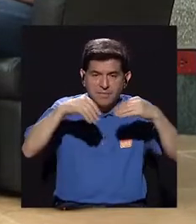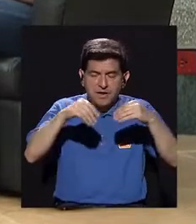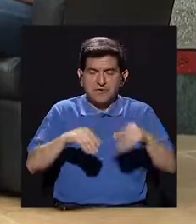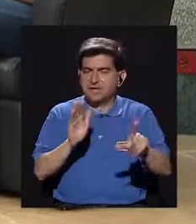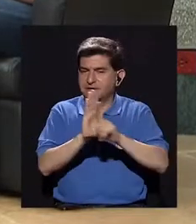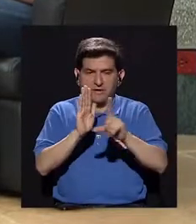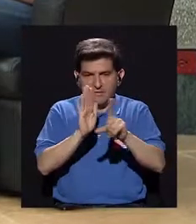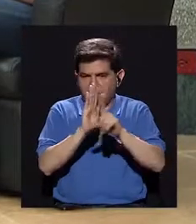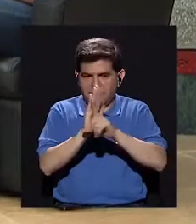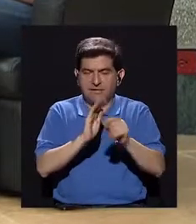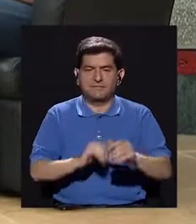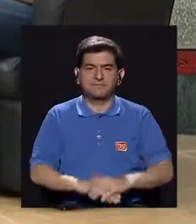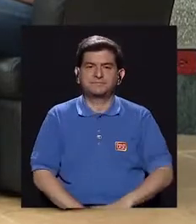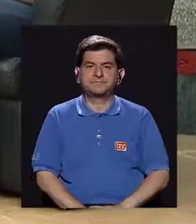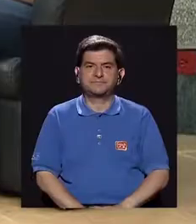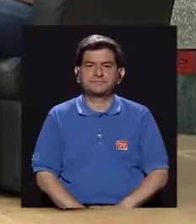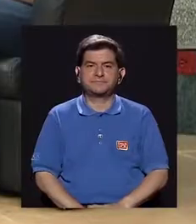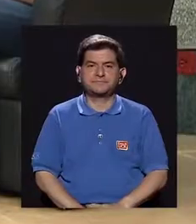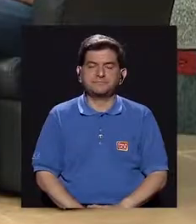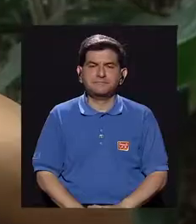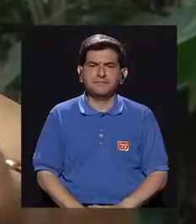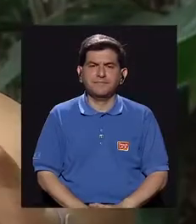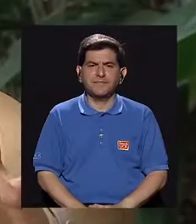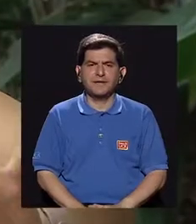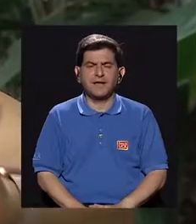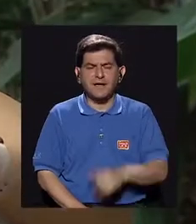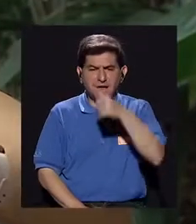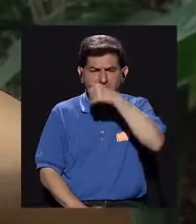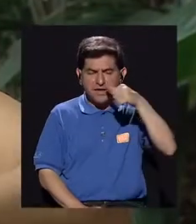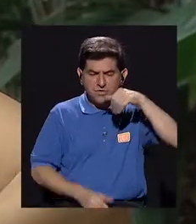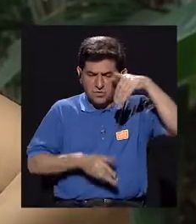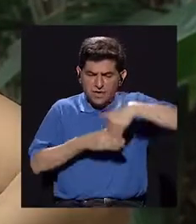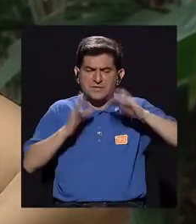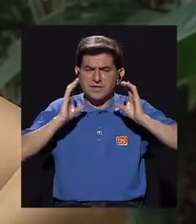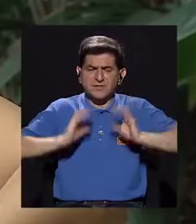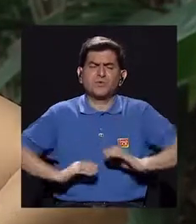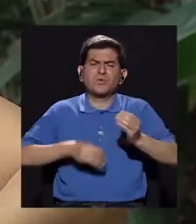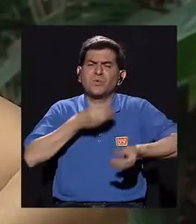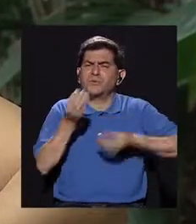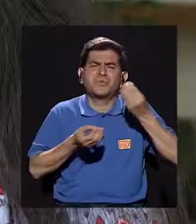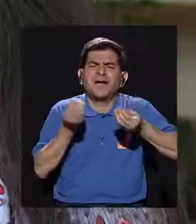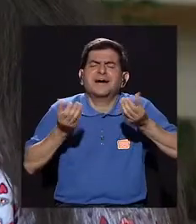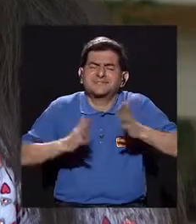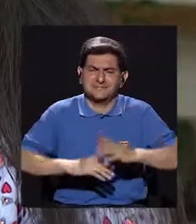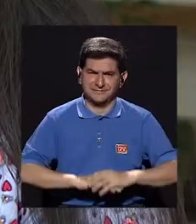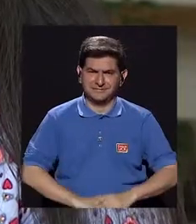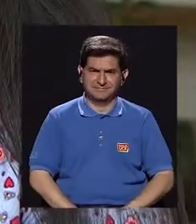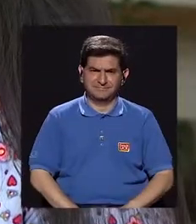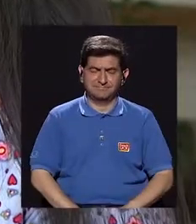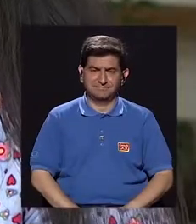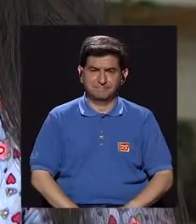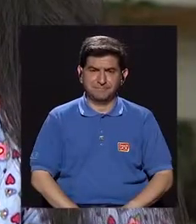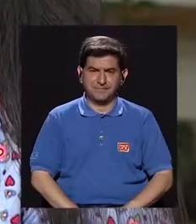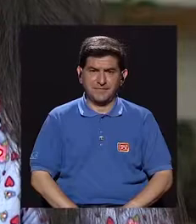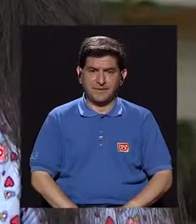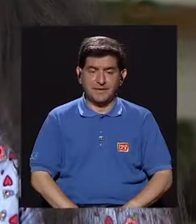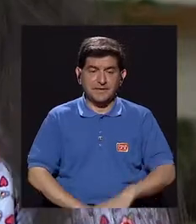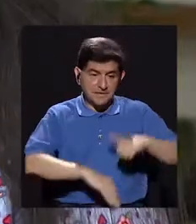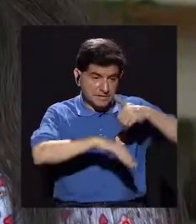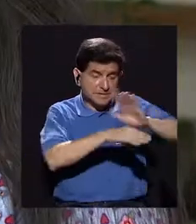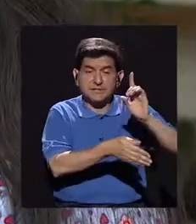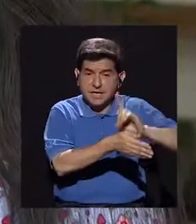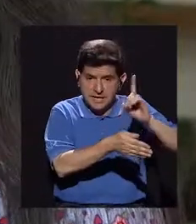de forma ilegal. ¿Y qué hacen, Roxana, las drogas en nuestro cuerpo? Si son